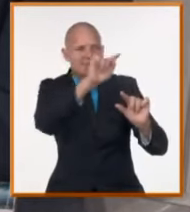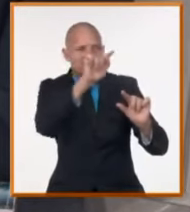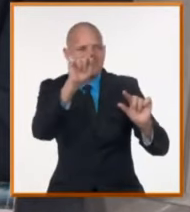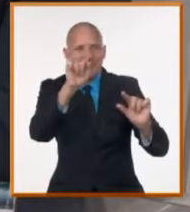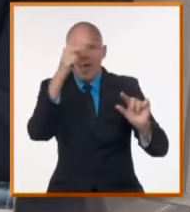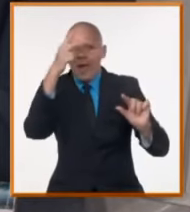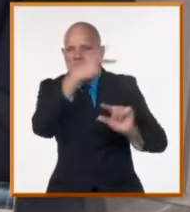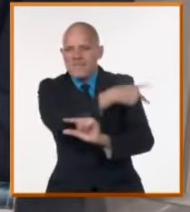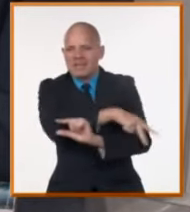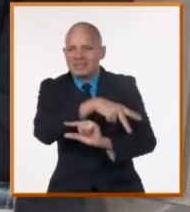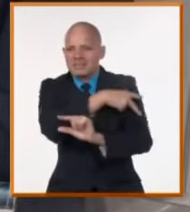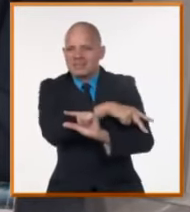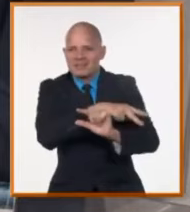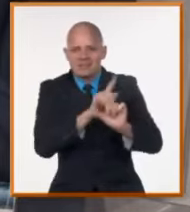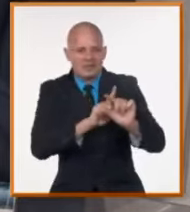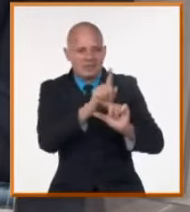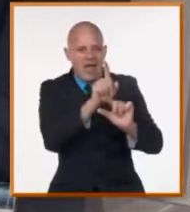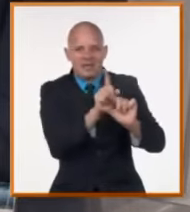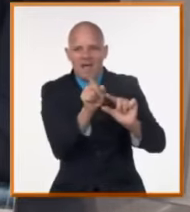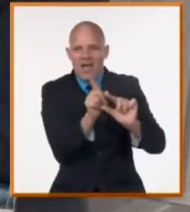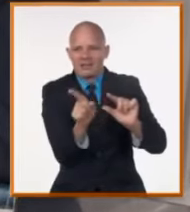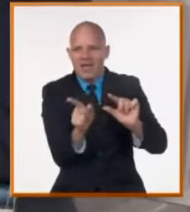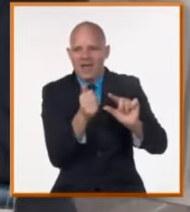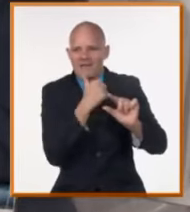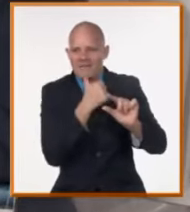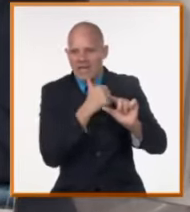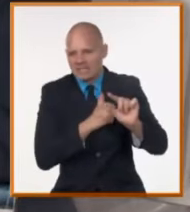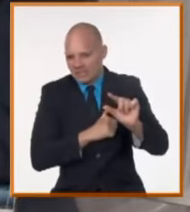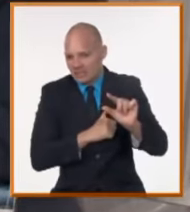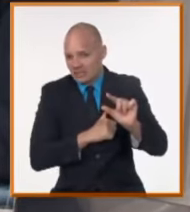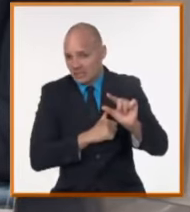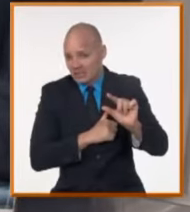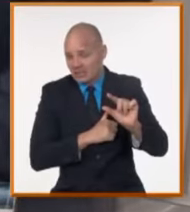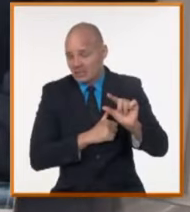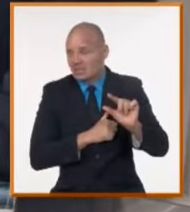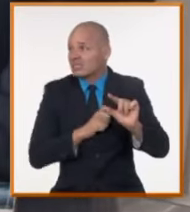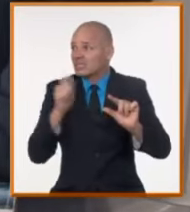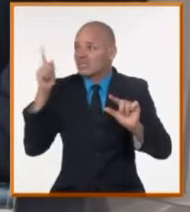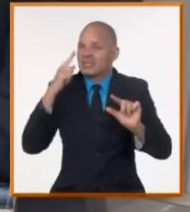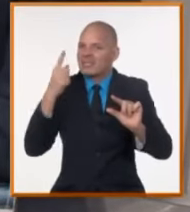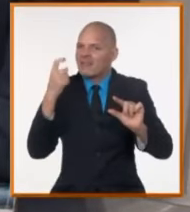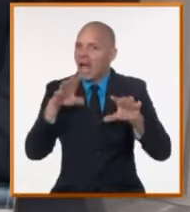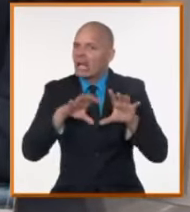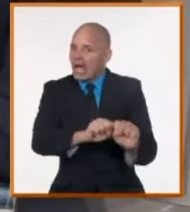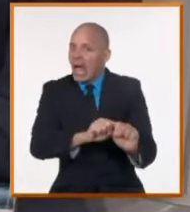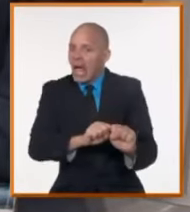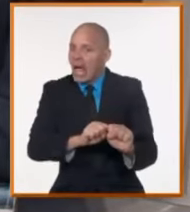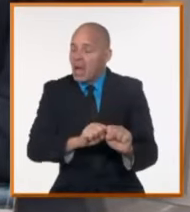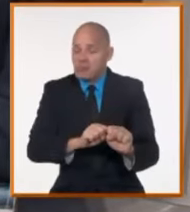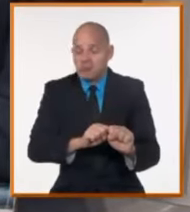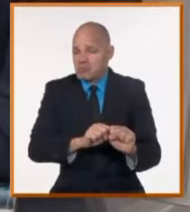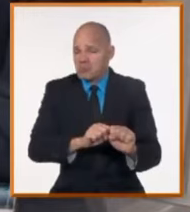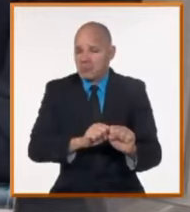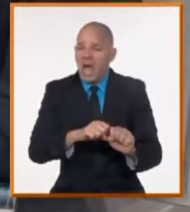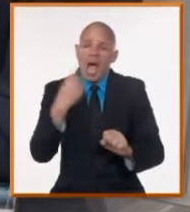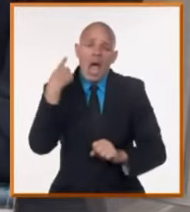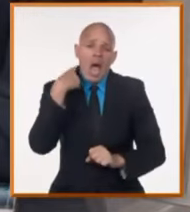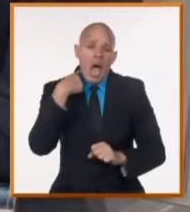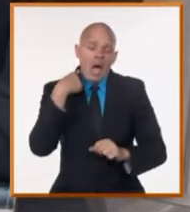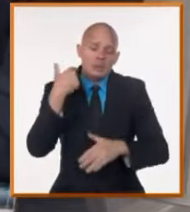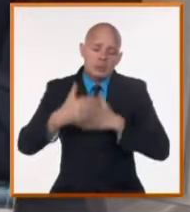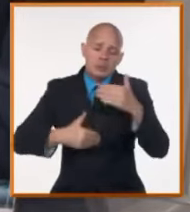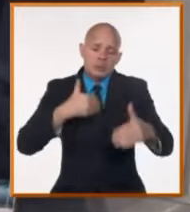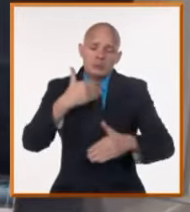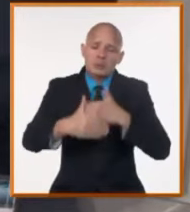Es Cuba, ¿no?, la que desafía, bueno, no, en 1898, precisamente cuando interviene Estados Unidos,